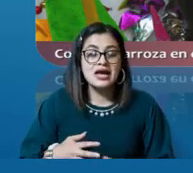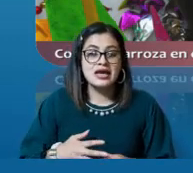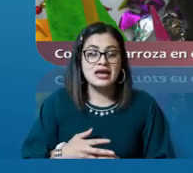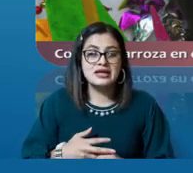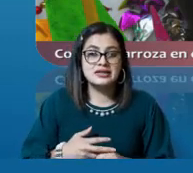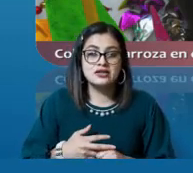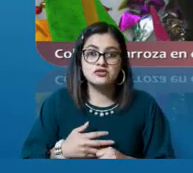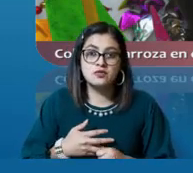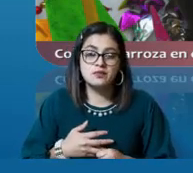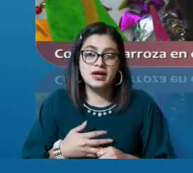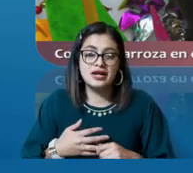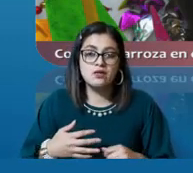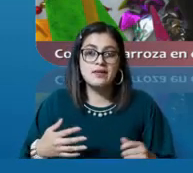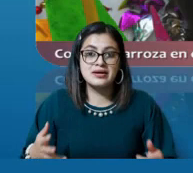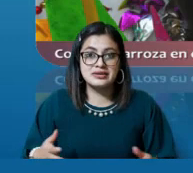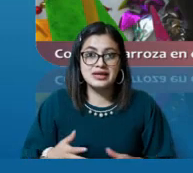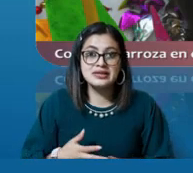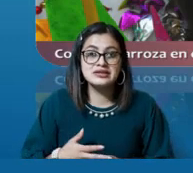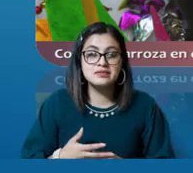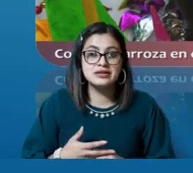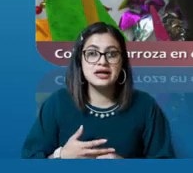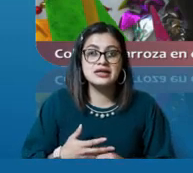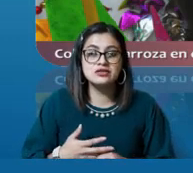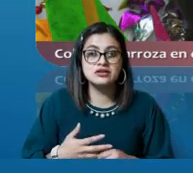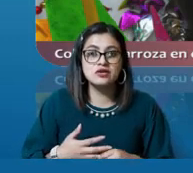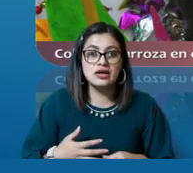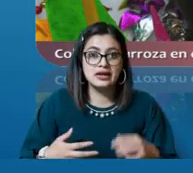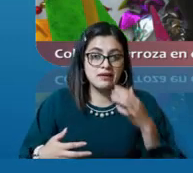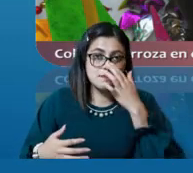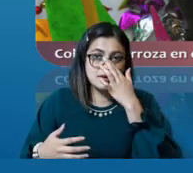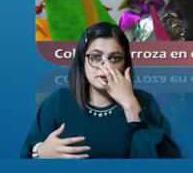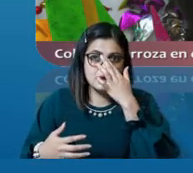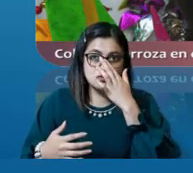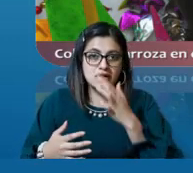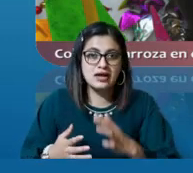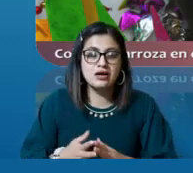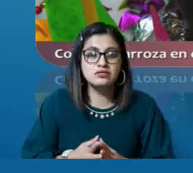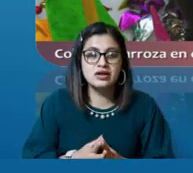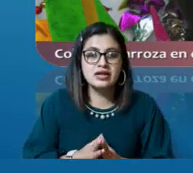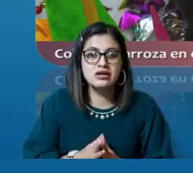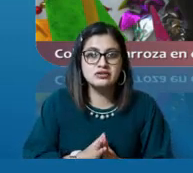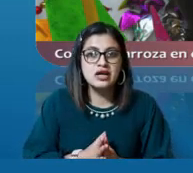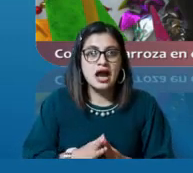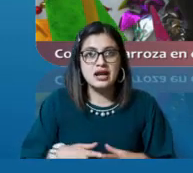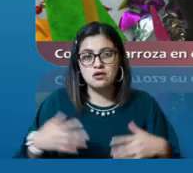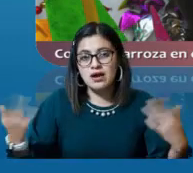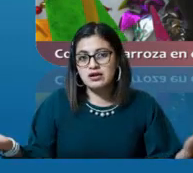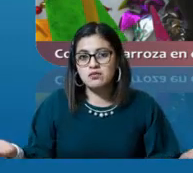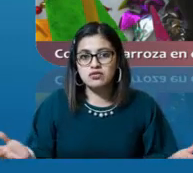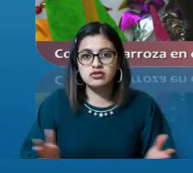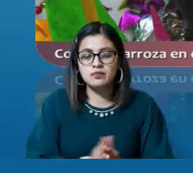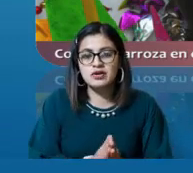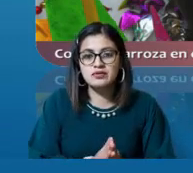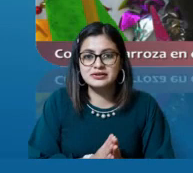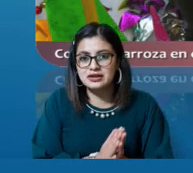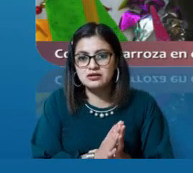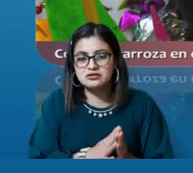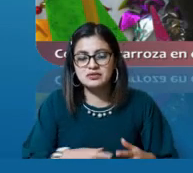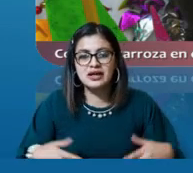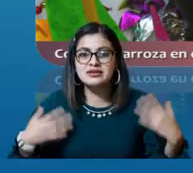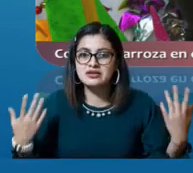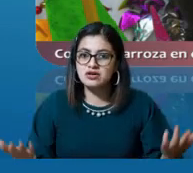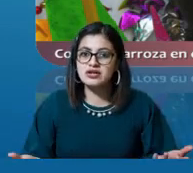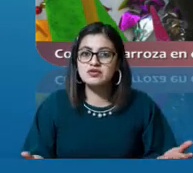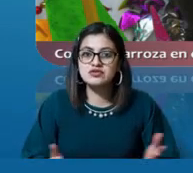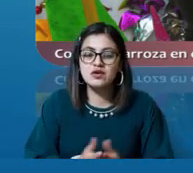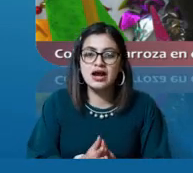vestimenta, tiene sus propias lenguas maternas, ¿verdad? Entonces son las que van practicando cada una de ellas. Al igual como nosotros podemos tener